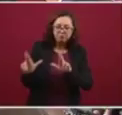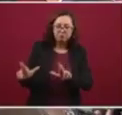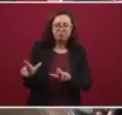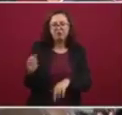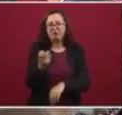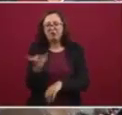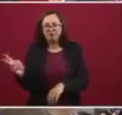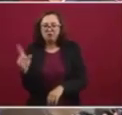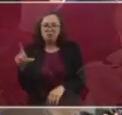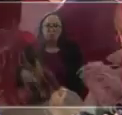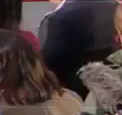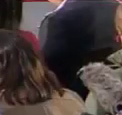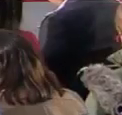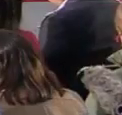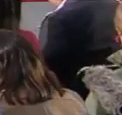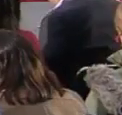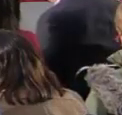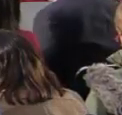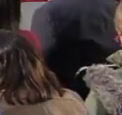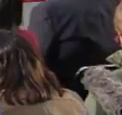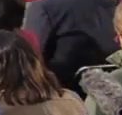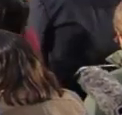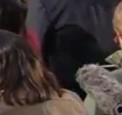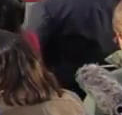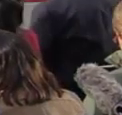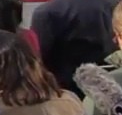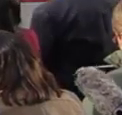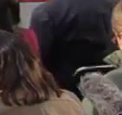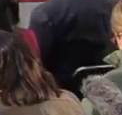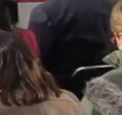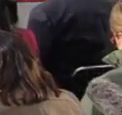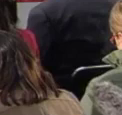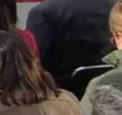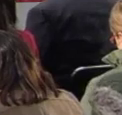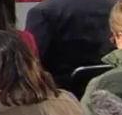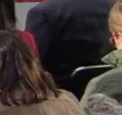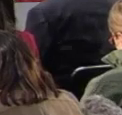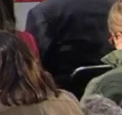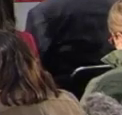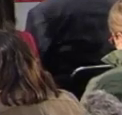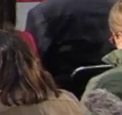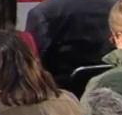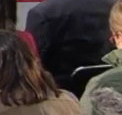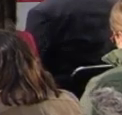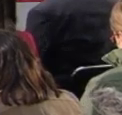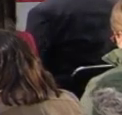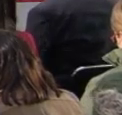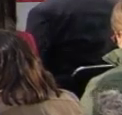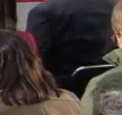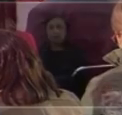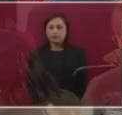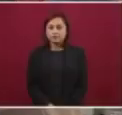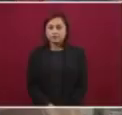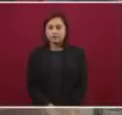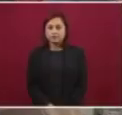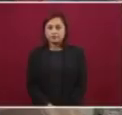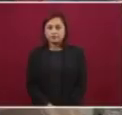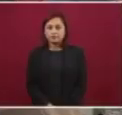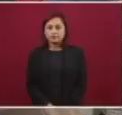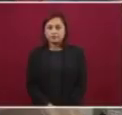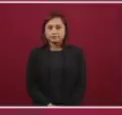pero se hacía esta valoración por razones